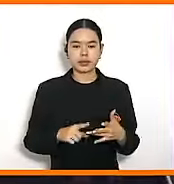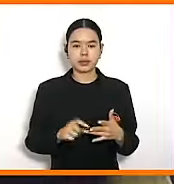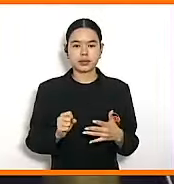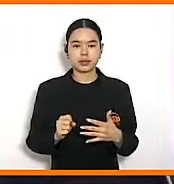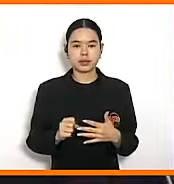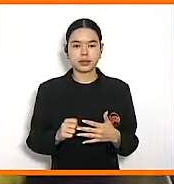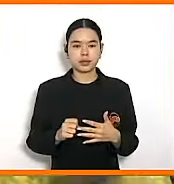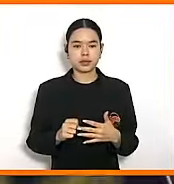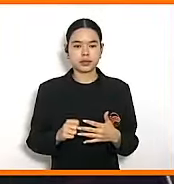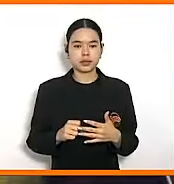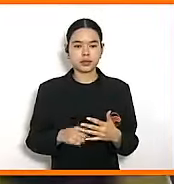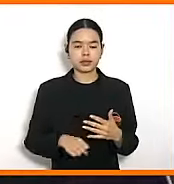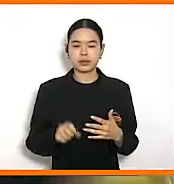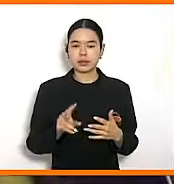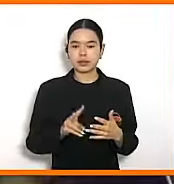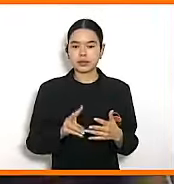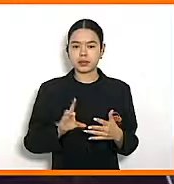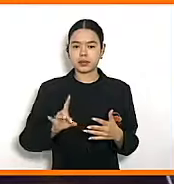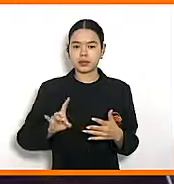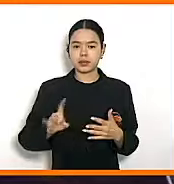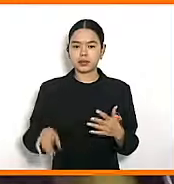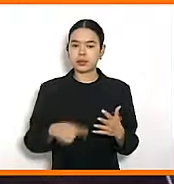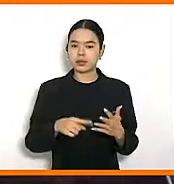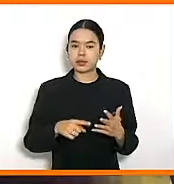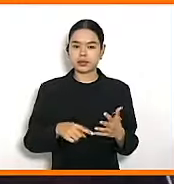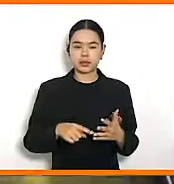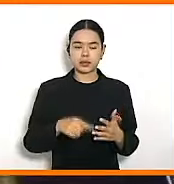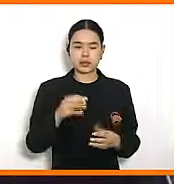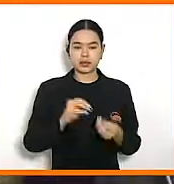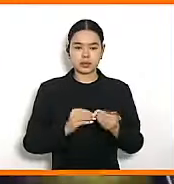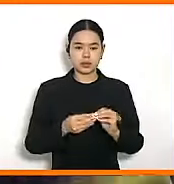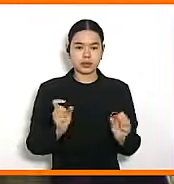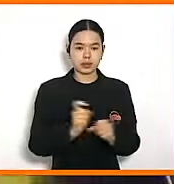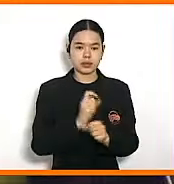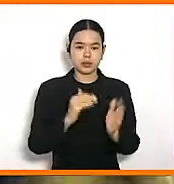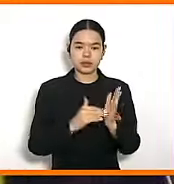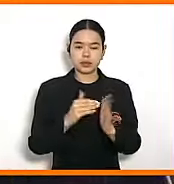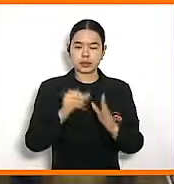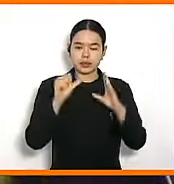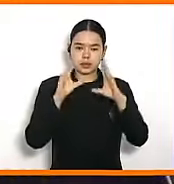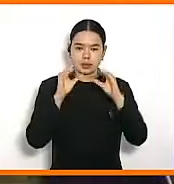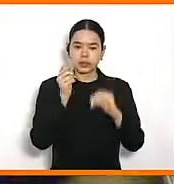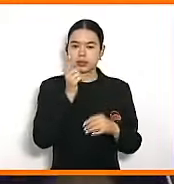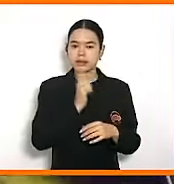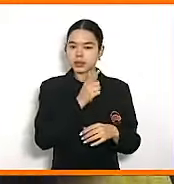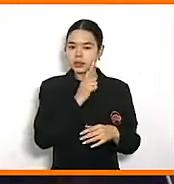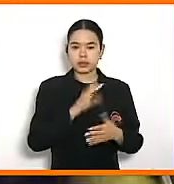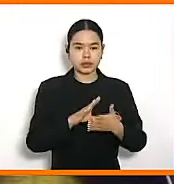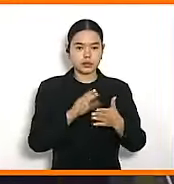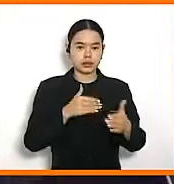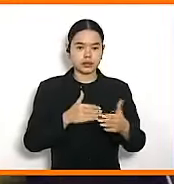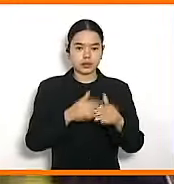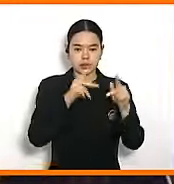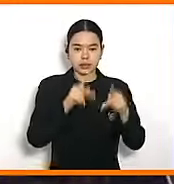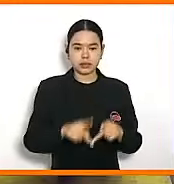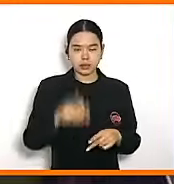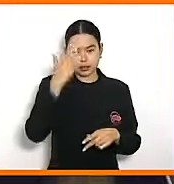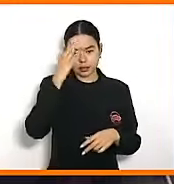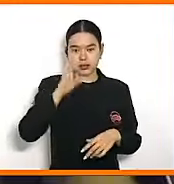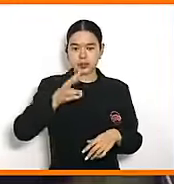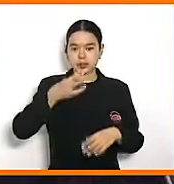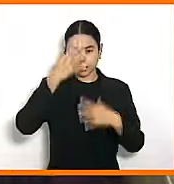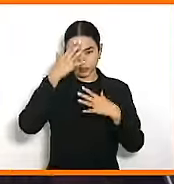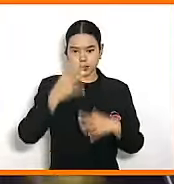es el 28. Quinto número millonario para esta noche en Loto Super Premio, y más cerca de conocer el sexto